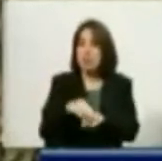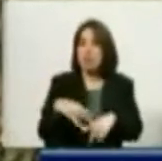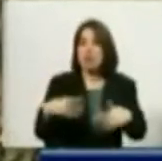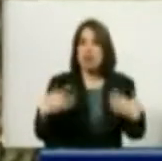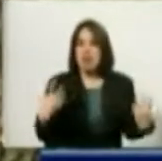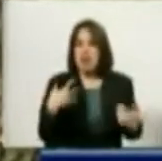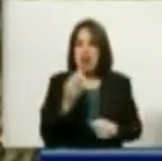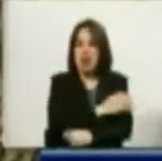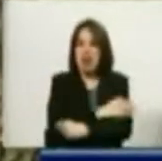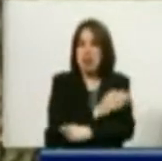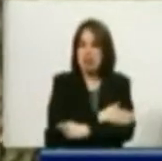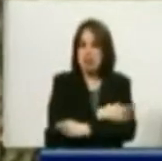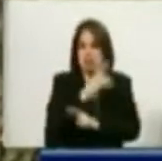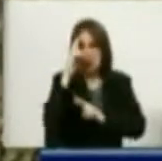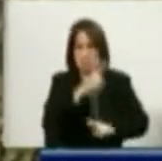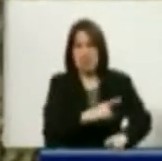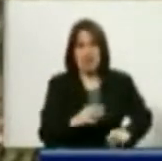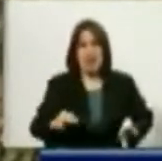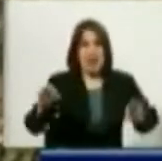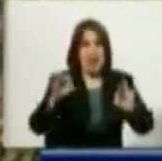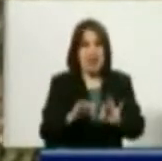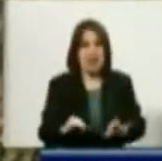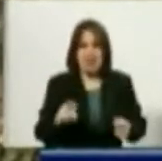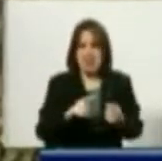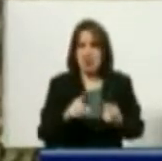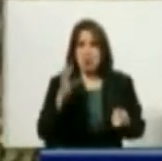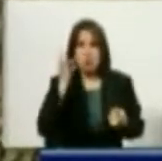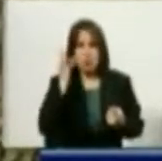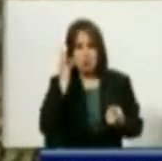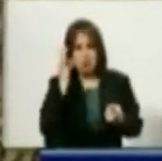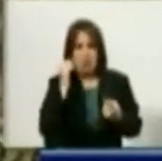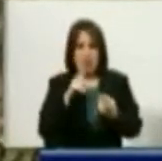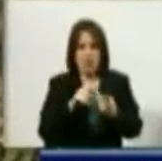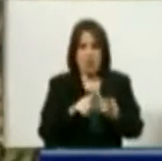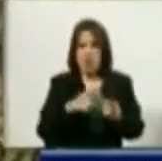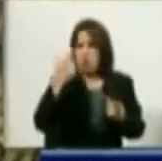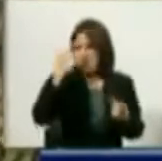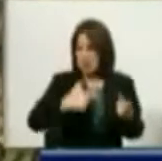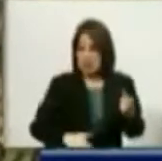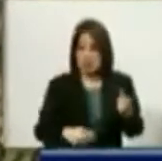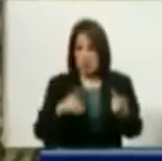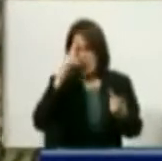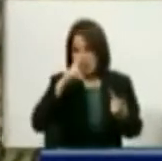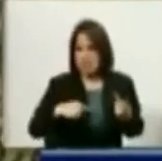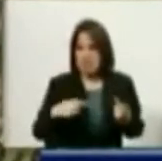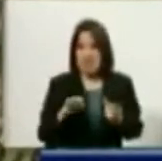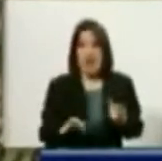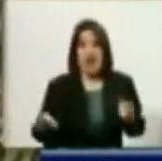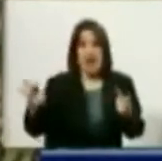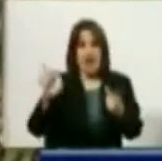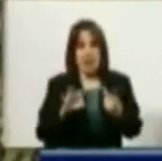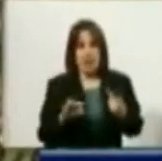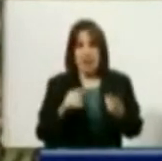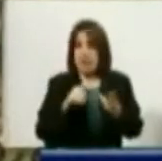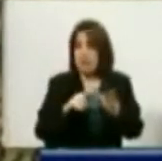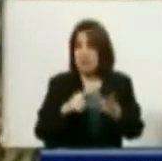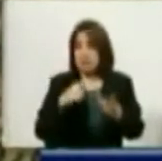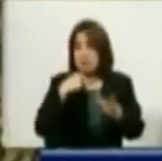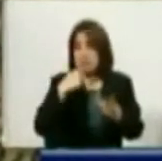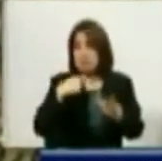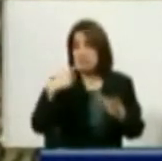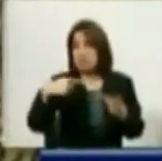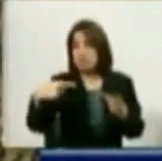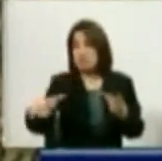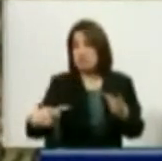todos lados la derecha Mira no la respeta ni como mujer ni como persona la atacan le han deseado lo peor